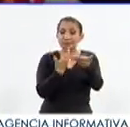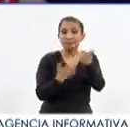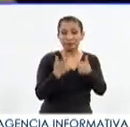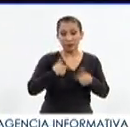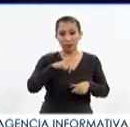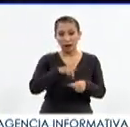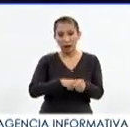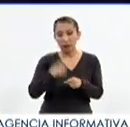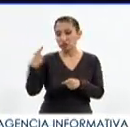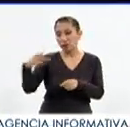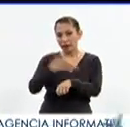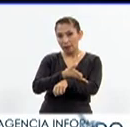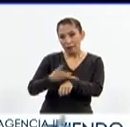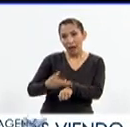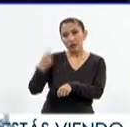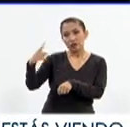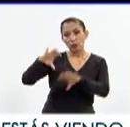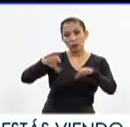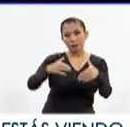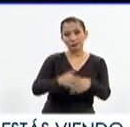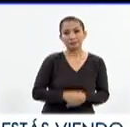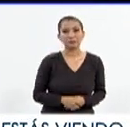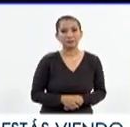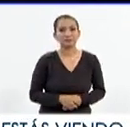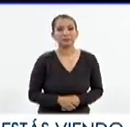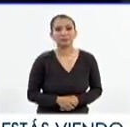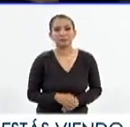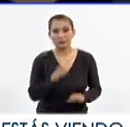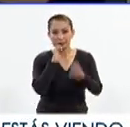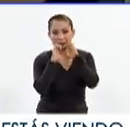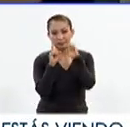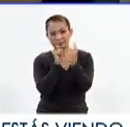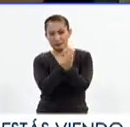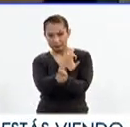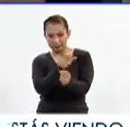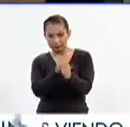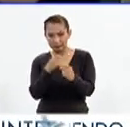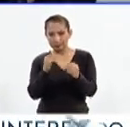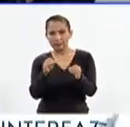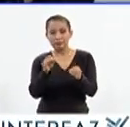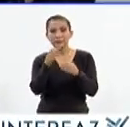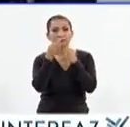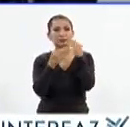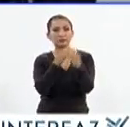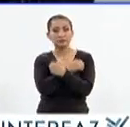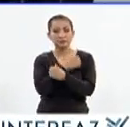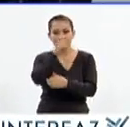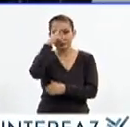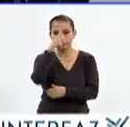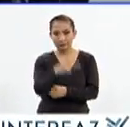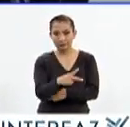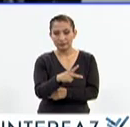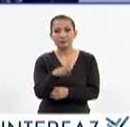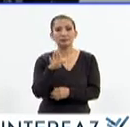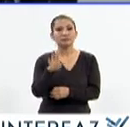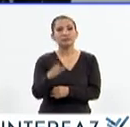progreso personal, de su familia y de su comunidad. Entrevistadas en exclusiva por la Agencia Informativa de Educación de México, comentaron